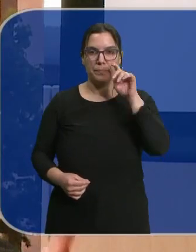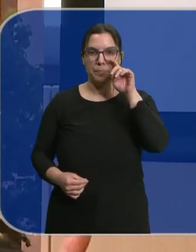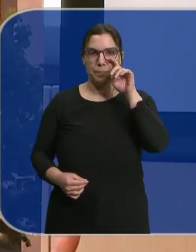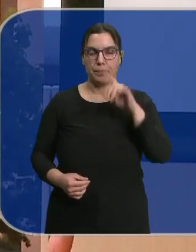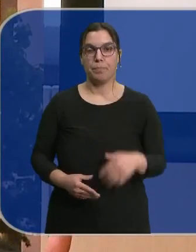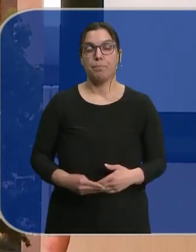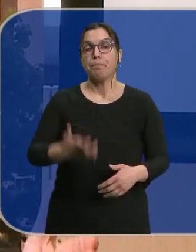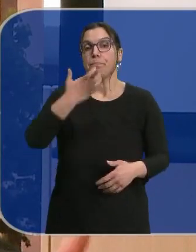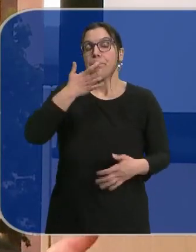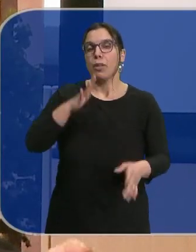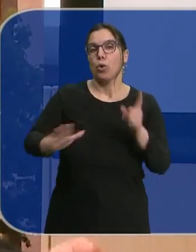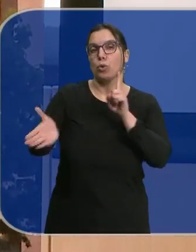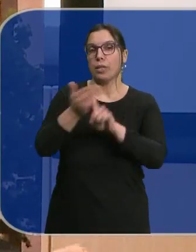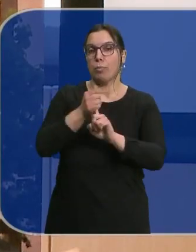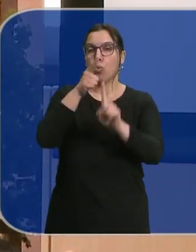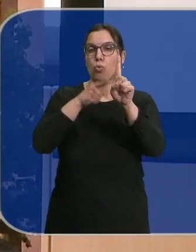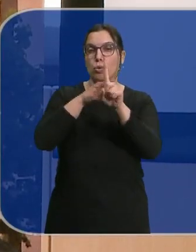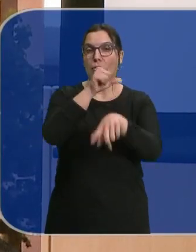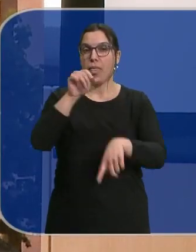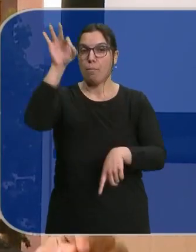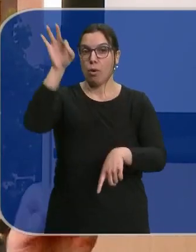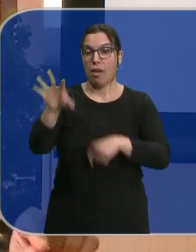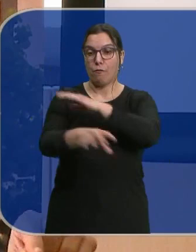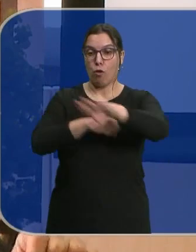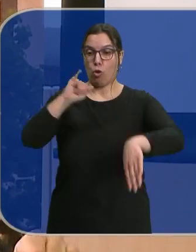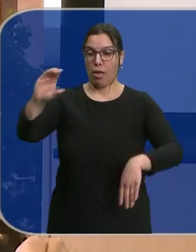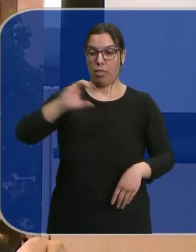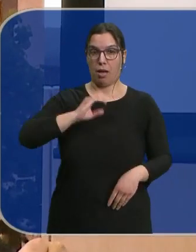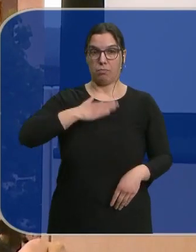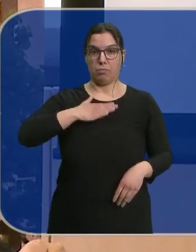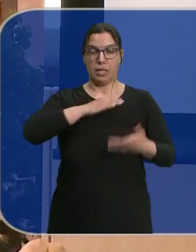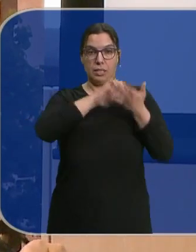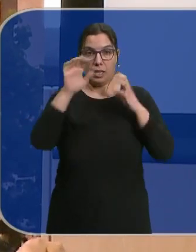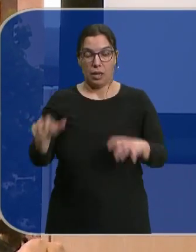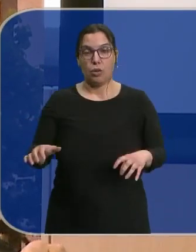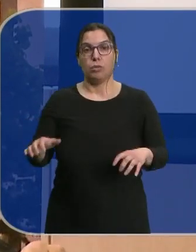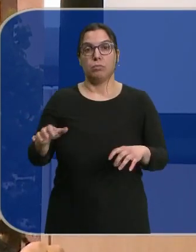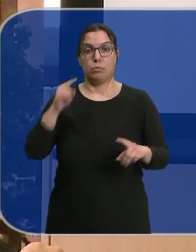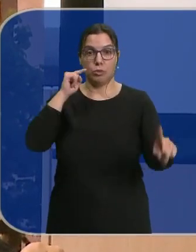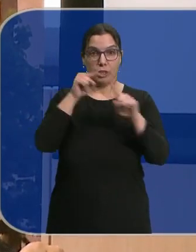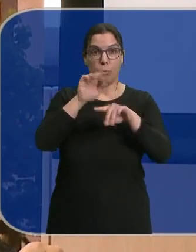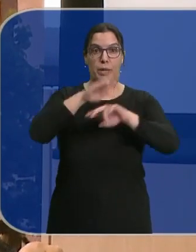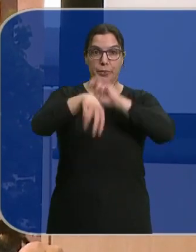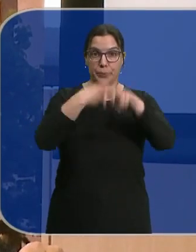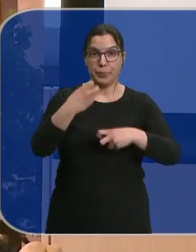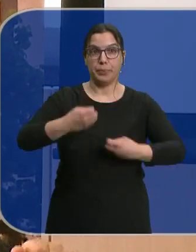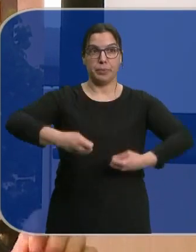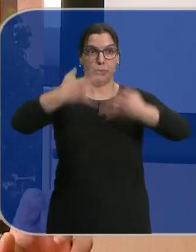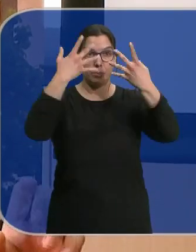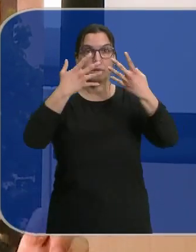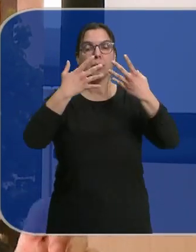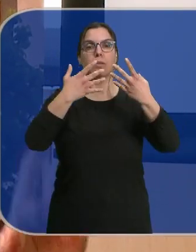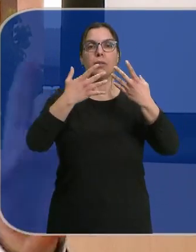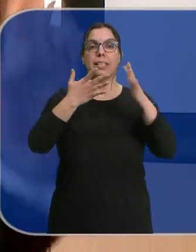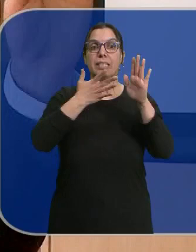Si consiguiéramos utilizar al 100% los fondos que hay en Castilla y León destinados para la rehabilitación de viviendas, pues